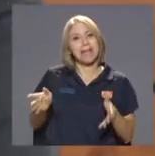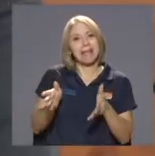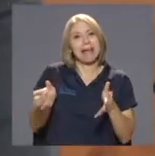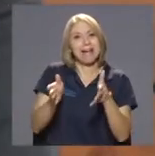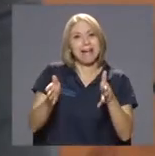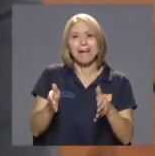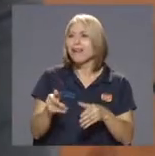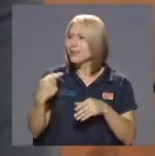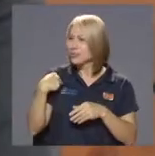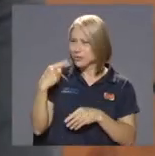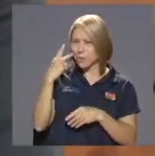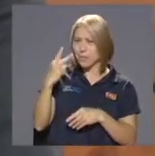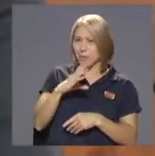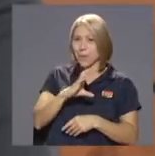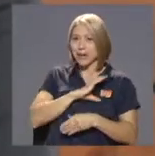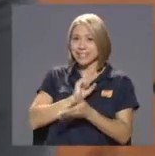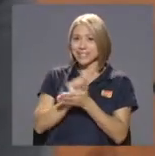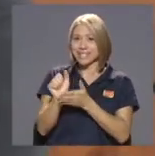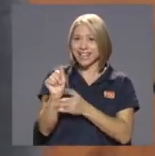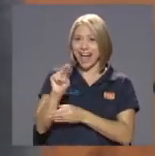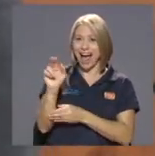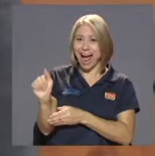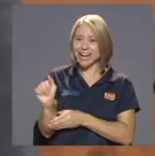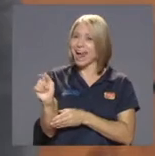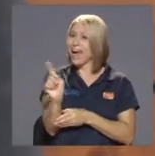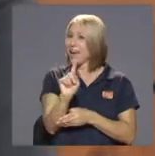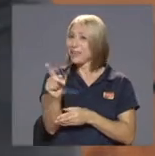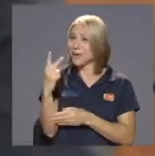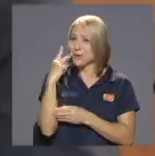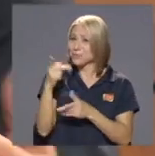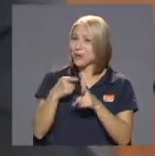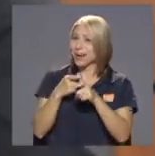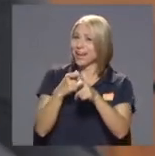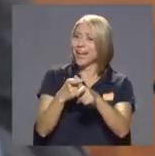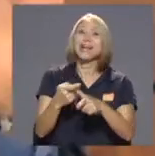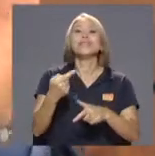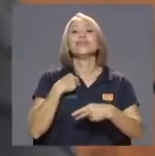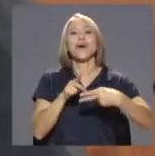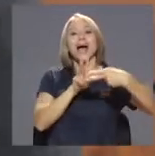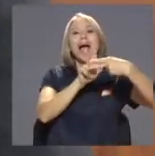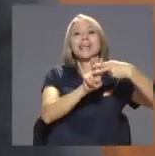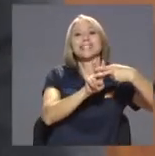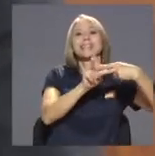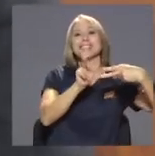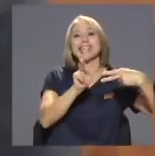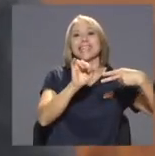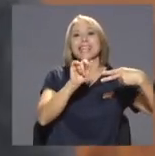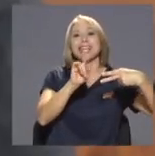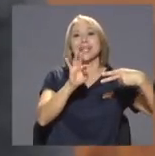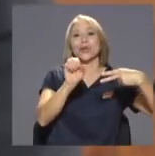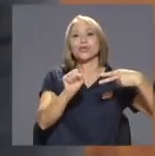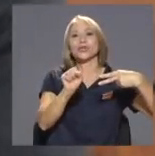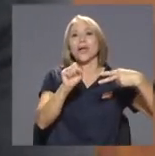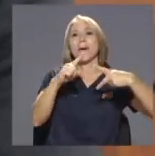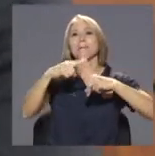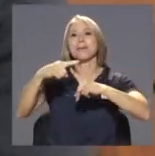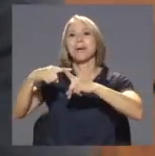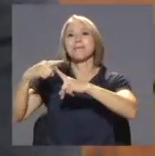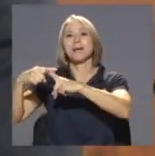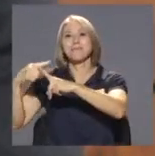no me los imagino en maratones. Le pondría el hashtag kilitos más. Pero bueno, me pasa a mí también, así que... Pero yo no me metí a policía.